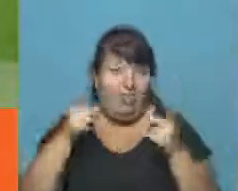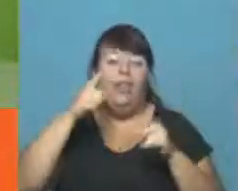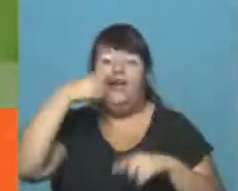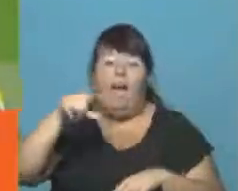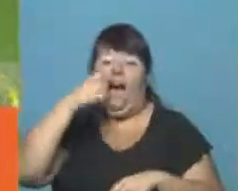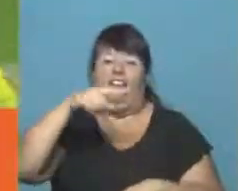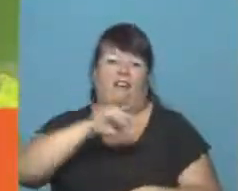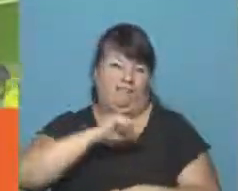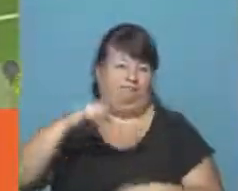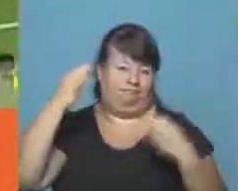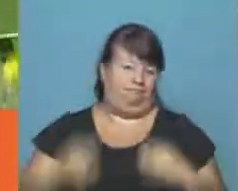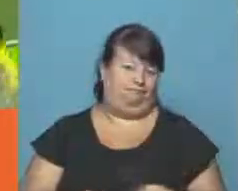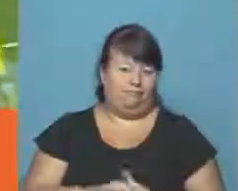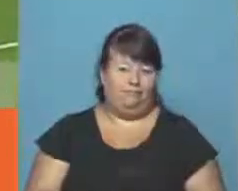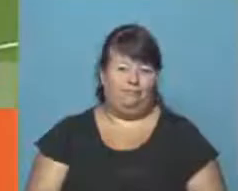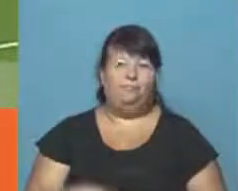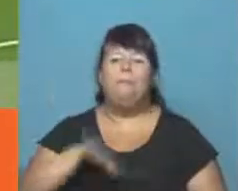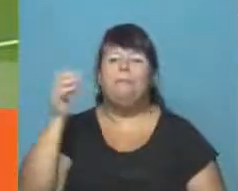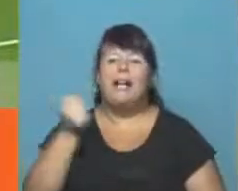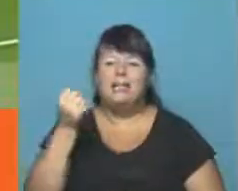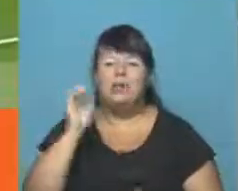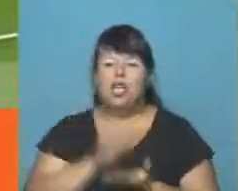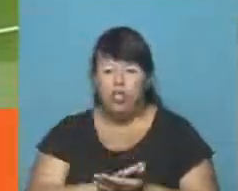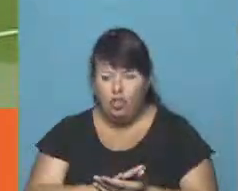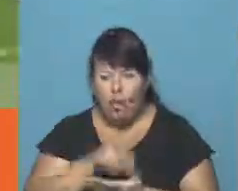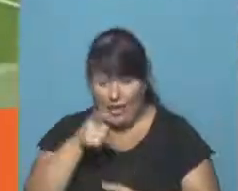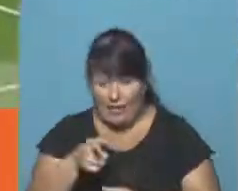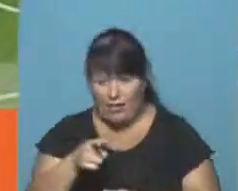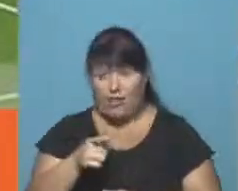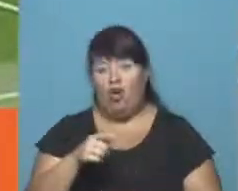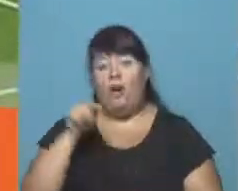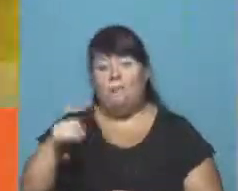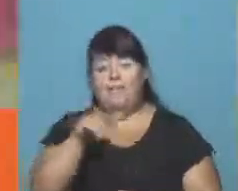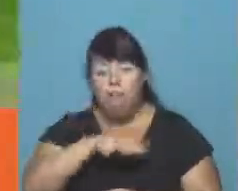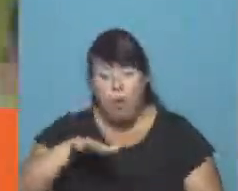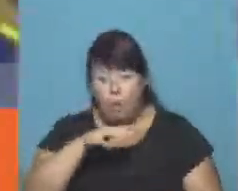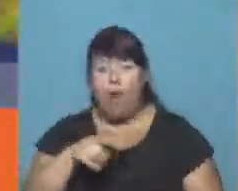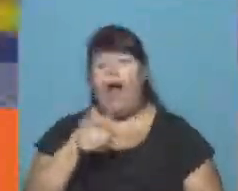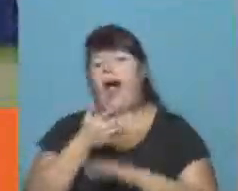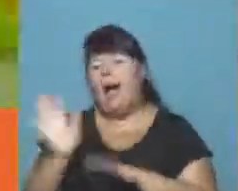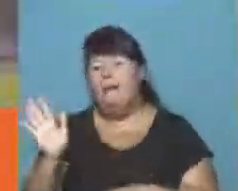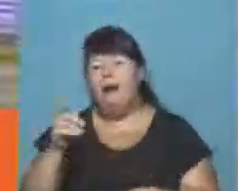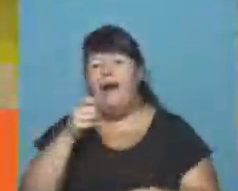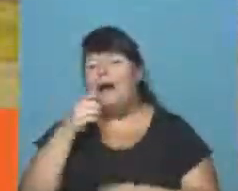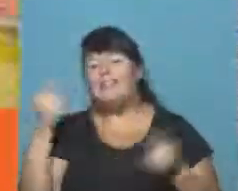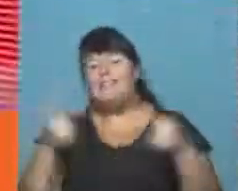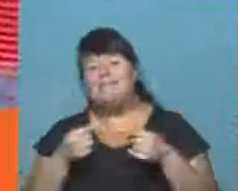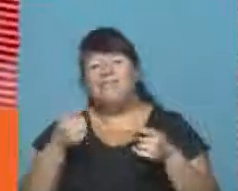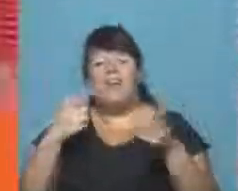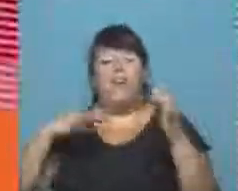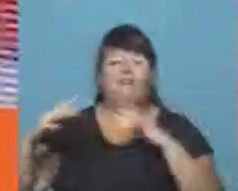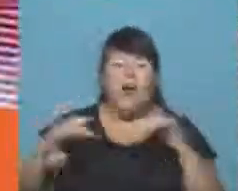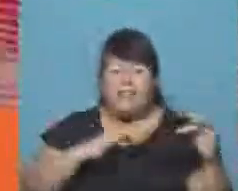esa jugada y apareció. Lo más importante tiene que ver justamente con eso, Darío, en ese lugar, más allá de que sea adverso por ahí el trámite del